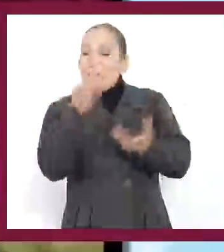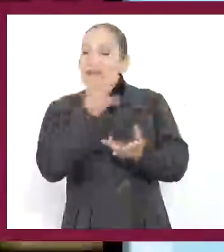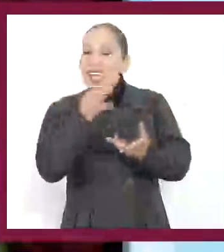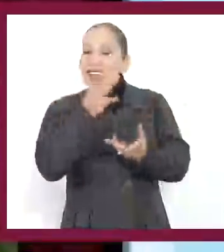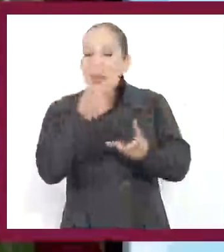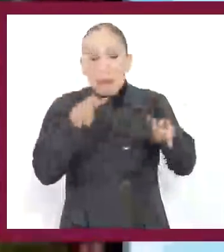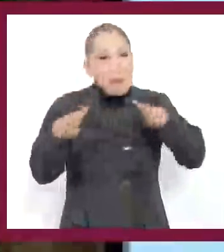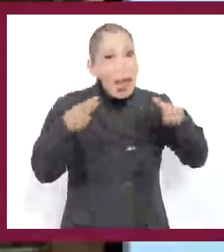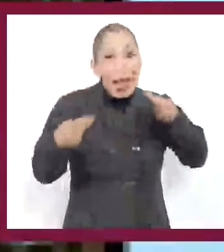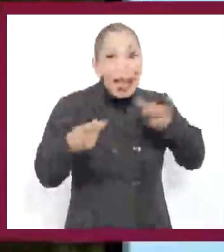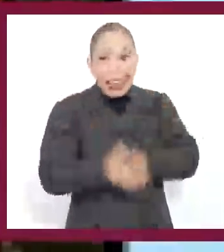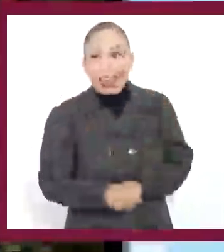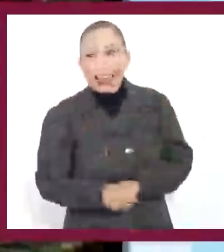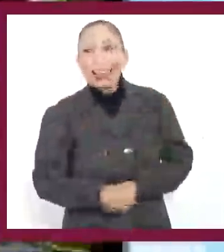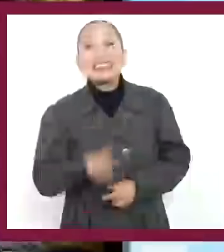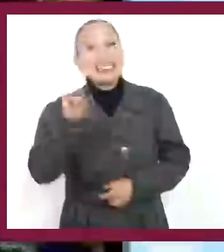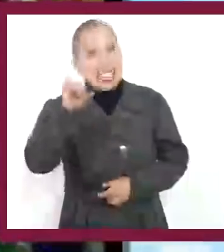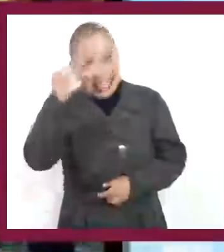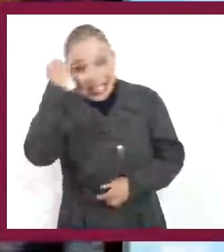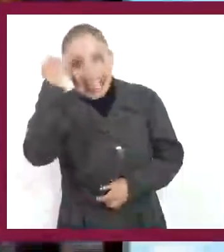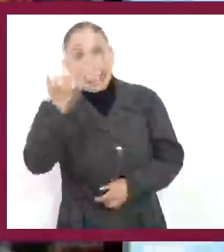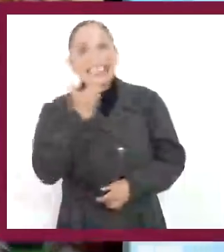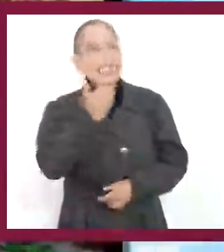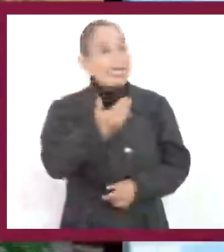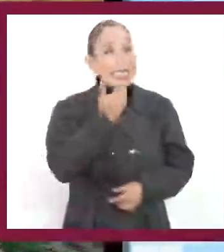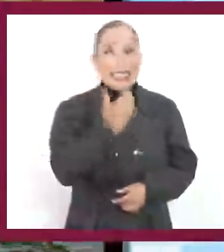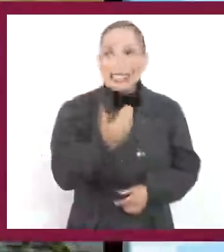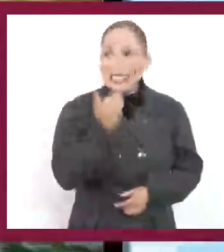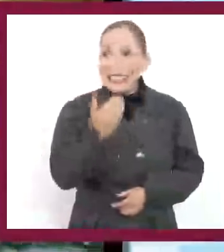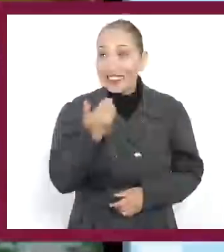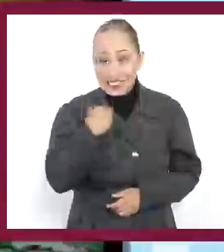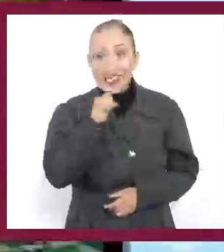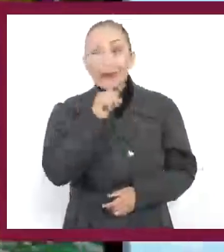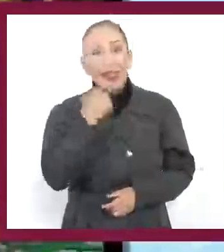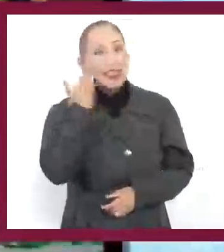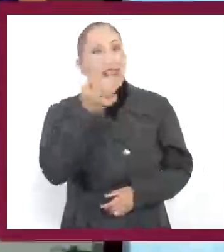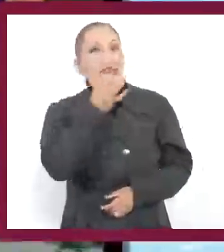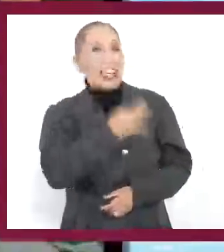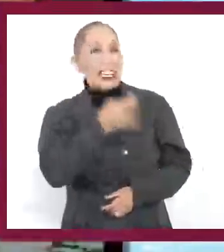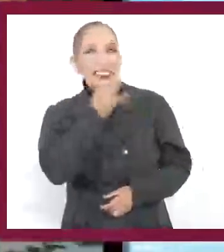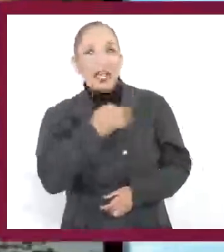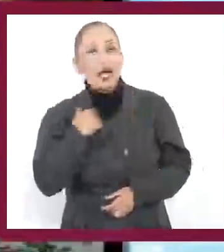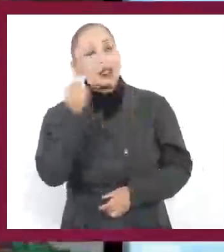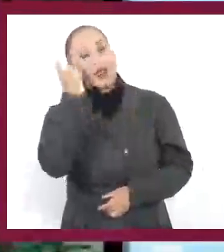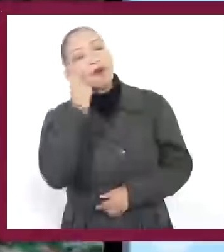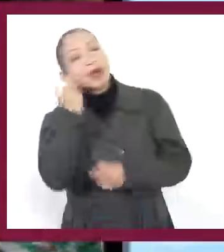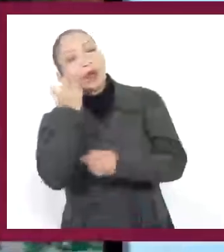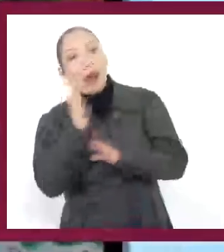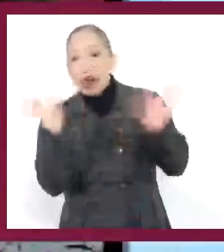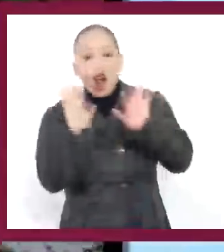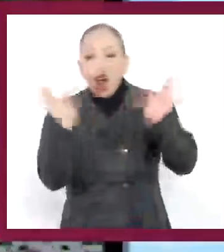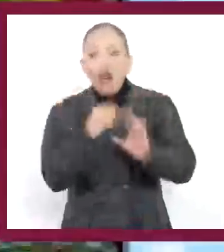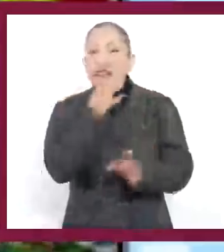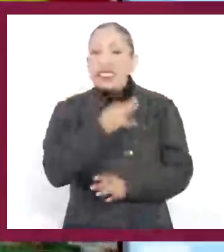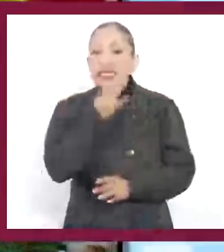fiesta a Blancanieves? Sí. Buena Sí. idea. Sí, yo también quiero dormir una siesta.